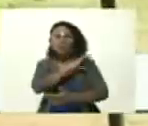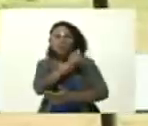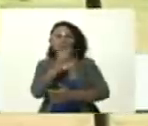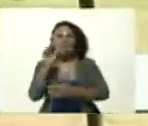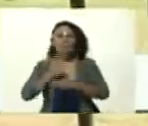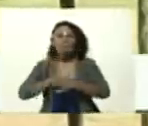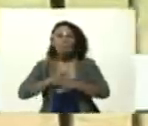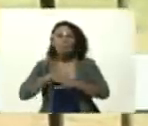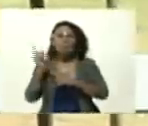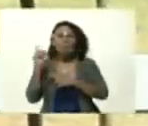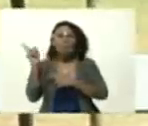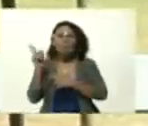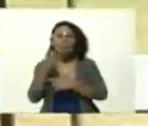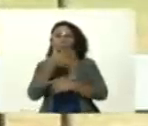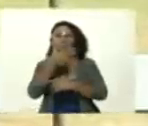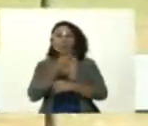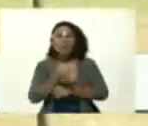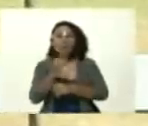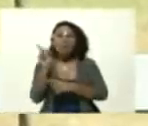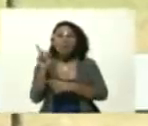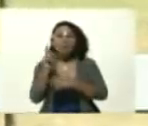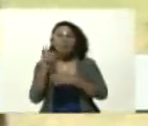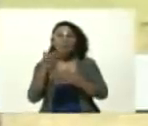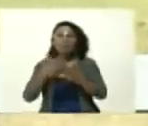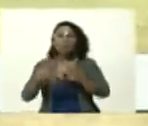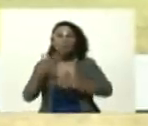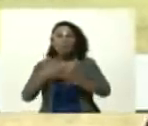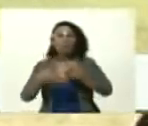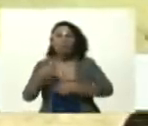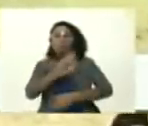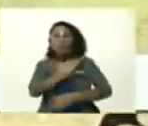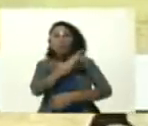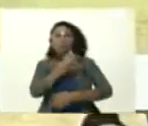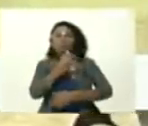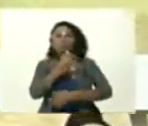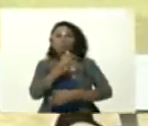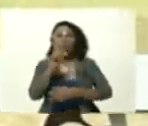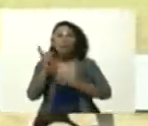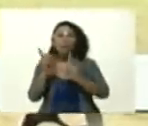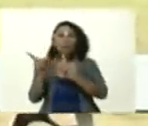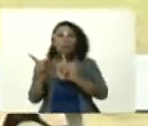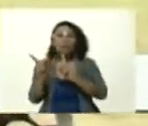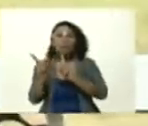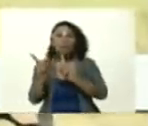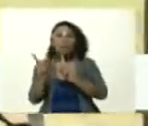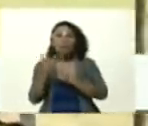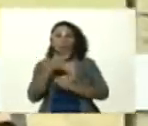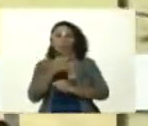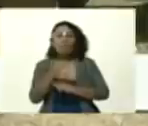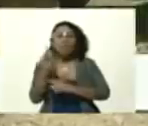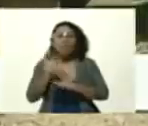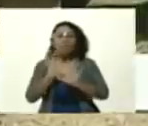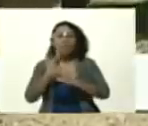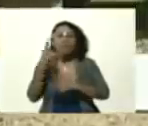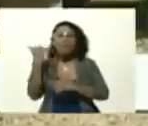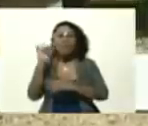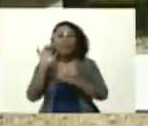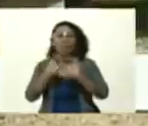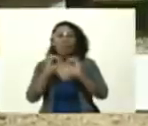porque ella nos ha facilitado la relación con los decanos y nos ha facilitado, incluso ya tenemos una oficina